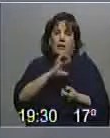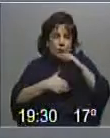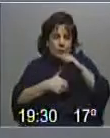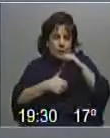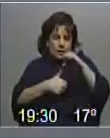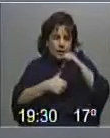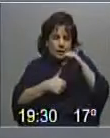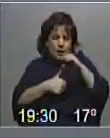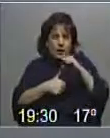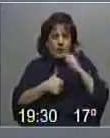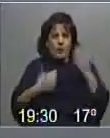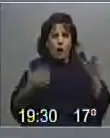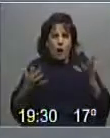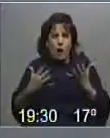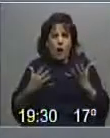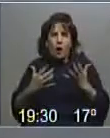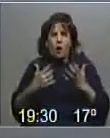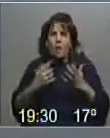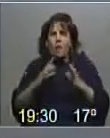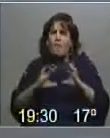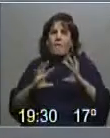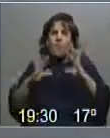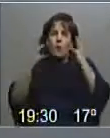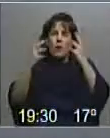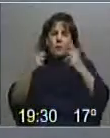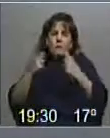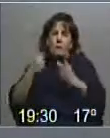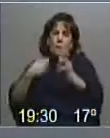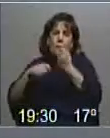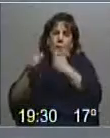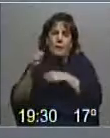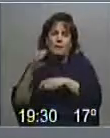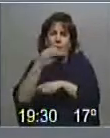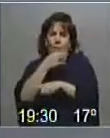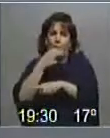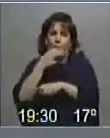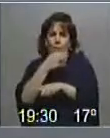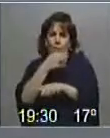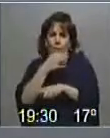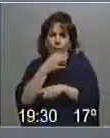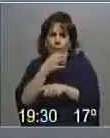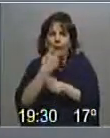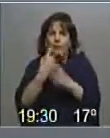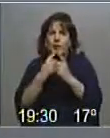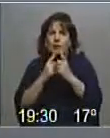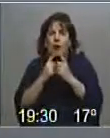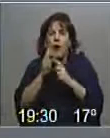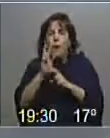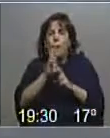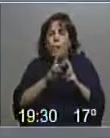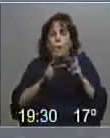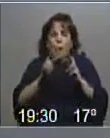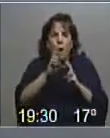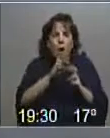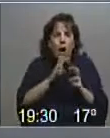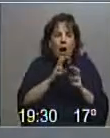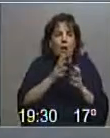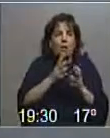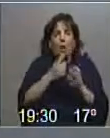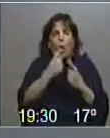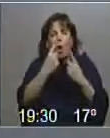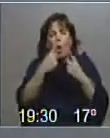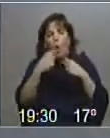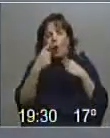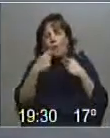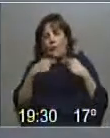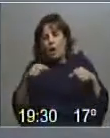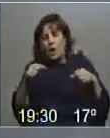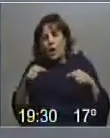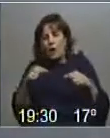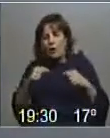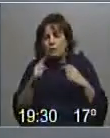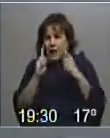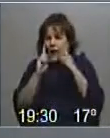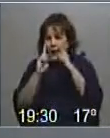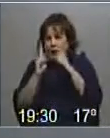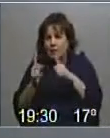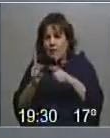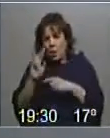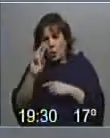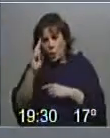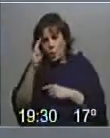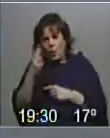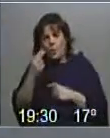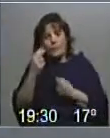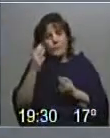donde hoy también buena parte de la violencia es por narcotráfico. Entonces, estamos buscando sentido a otras cosas. Estamos muy atentos de Uruguay y